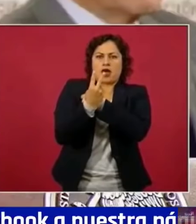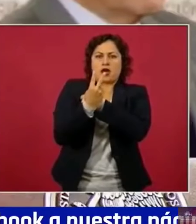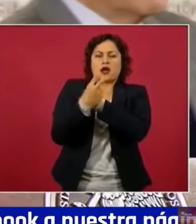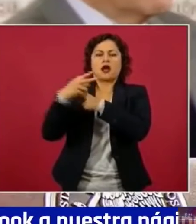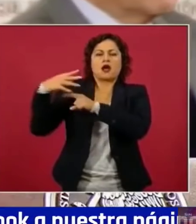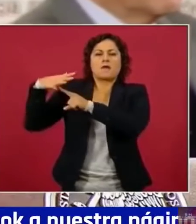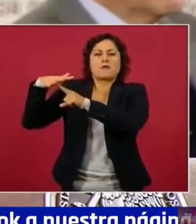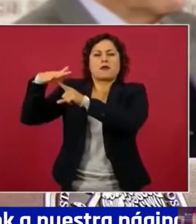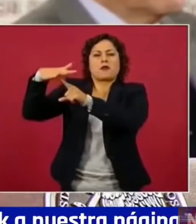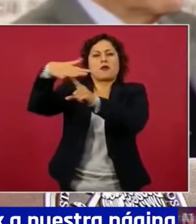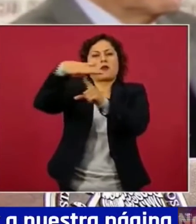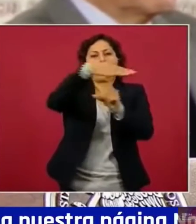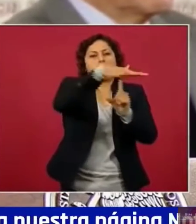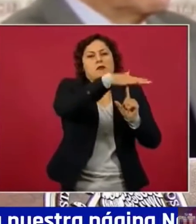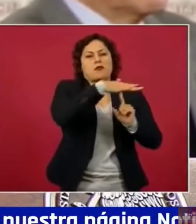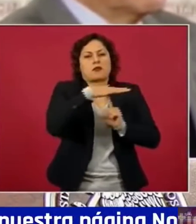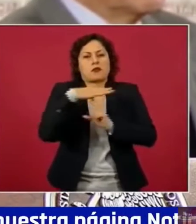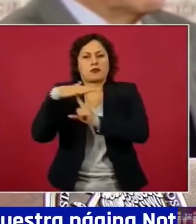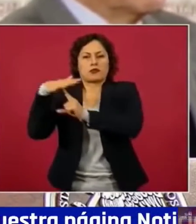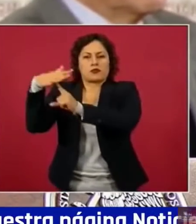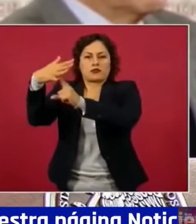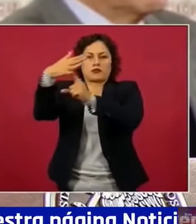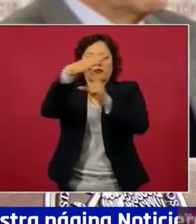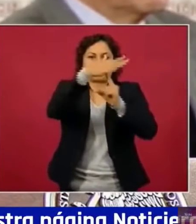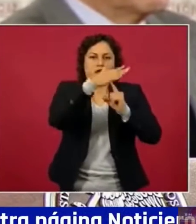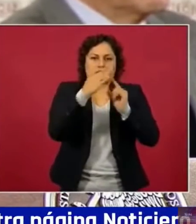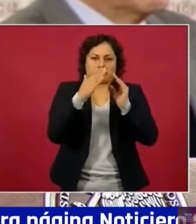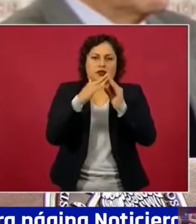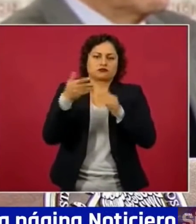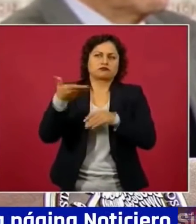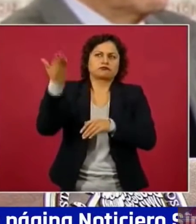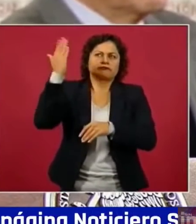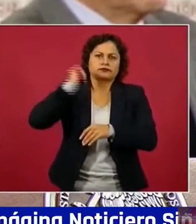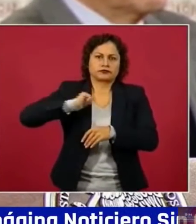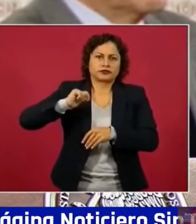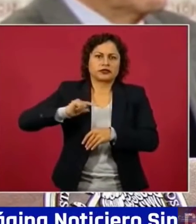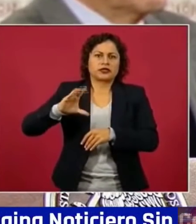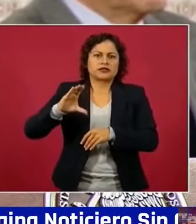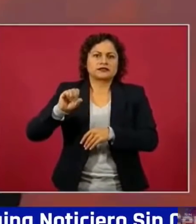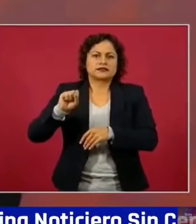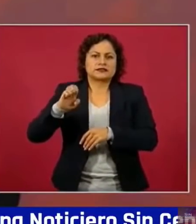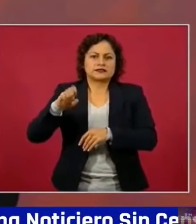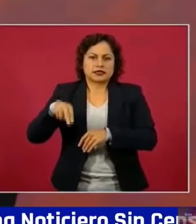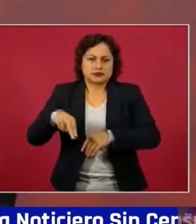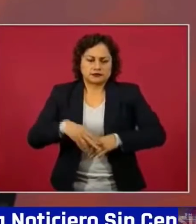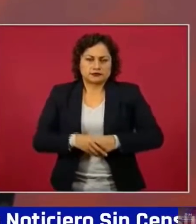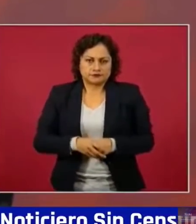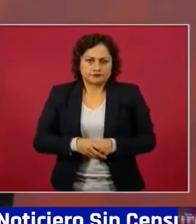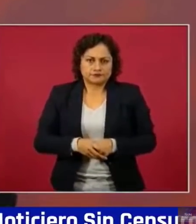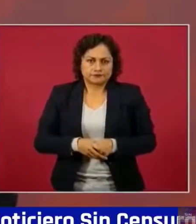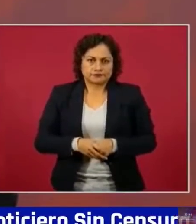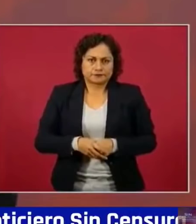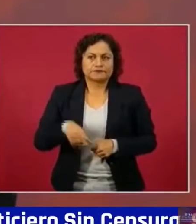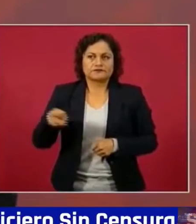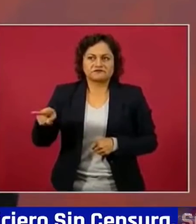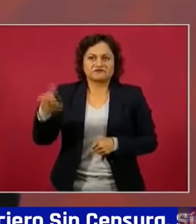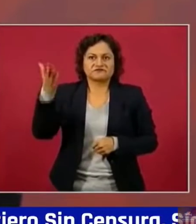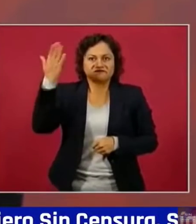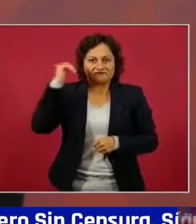del CISEN, estaba Tello